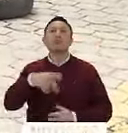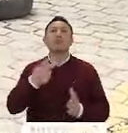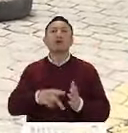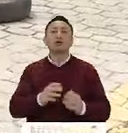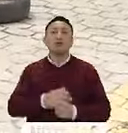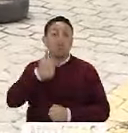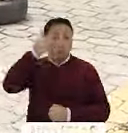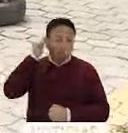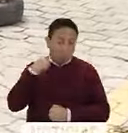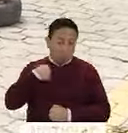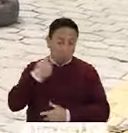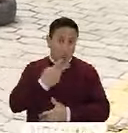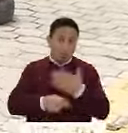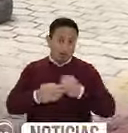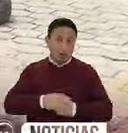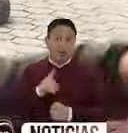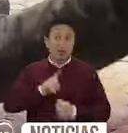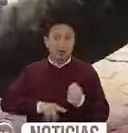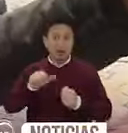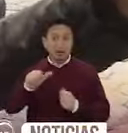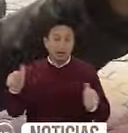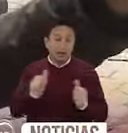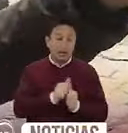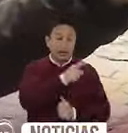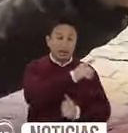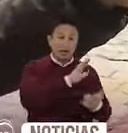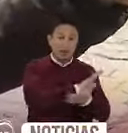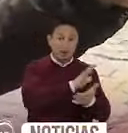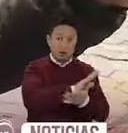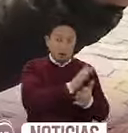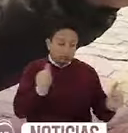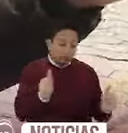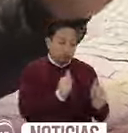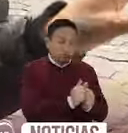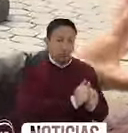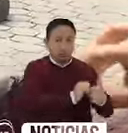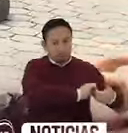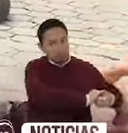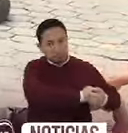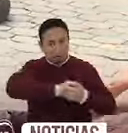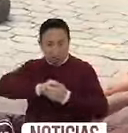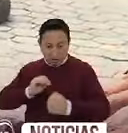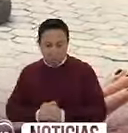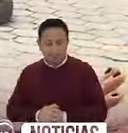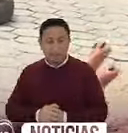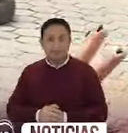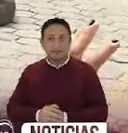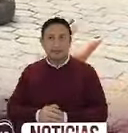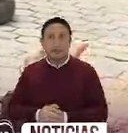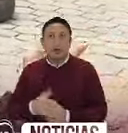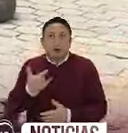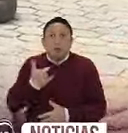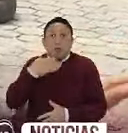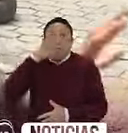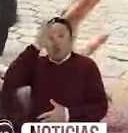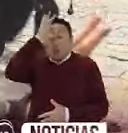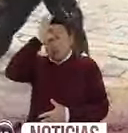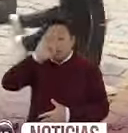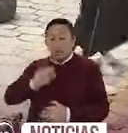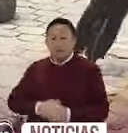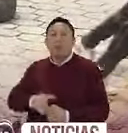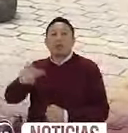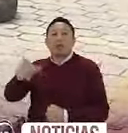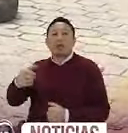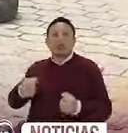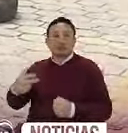ayer mi hijo vino a retirar a la hermanita que estudia aquí en el colegio aquí. Y él, no sé si fue la imprudencia